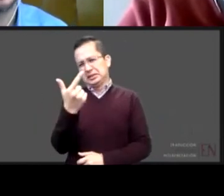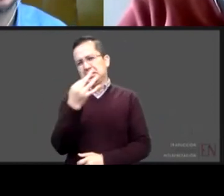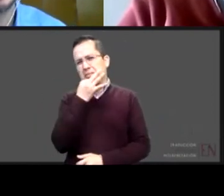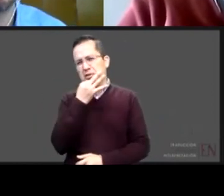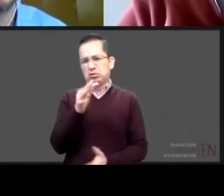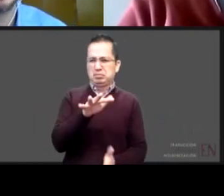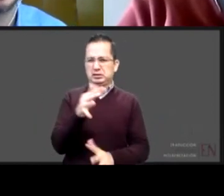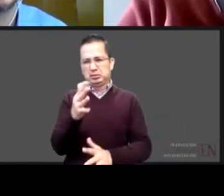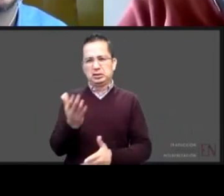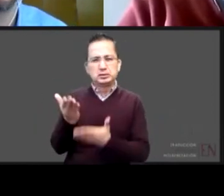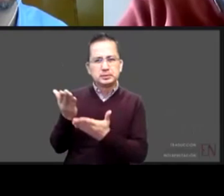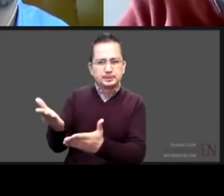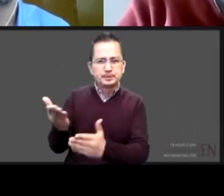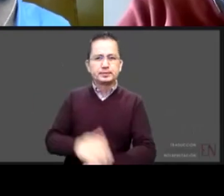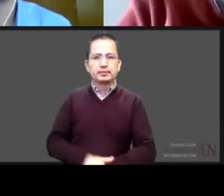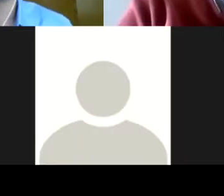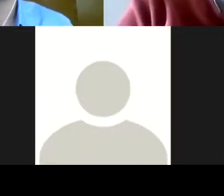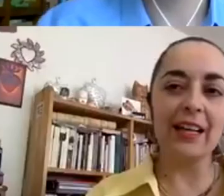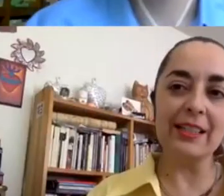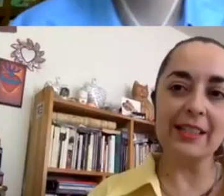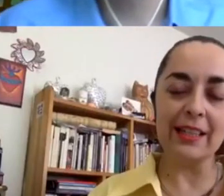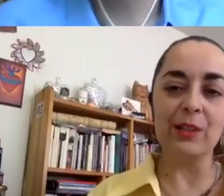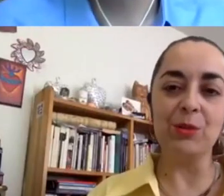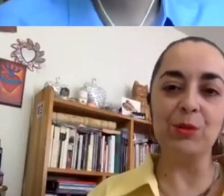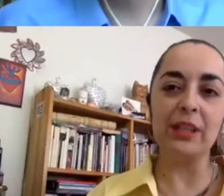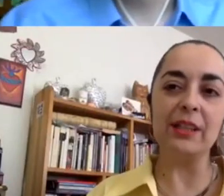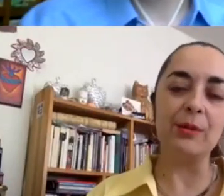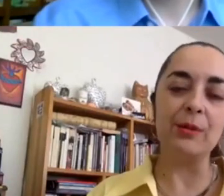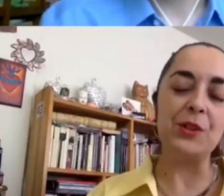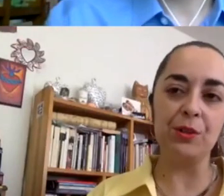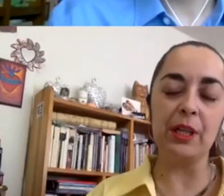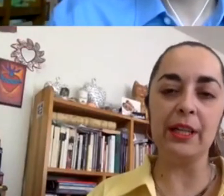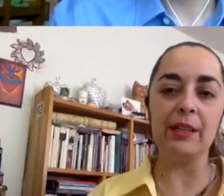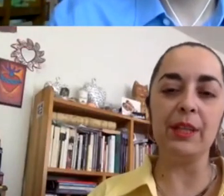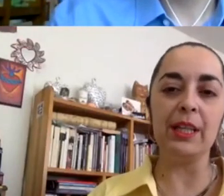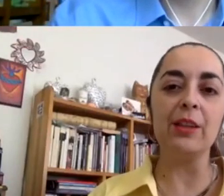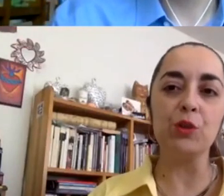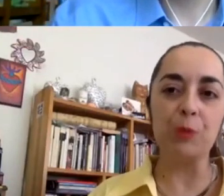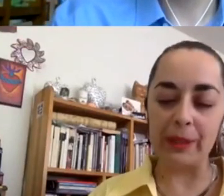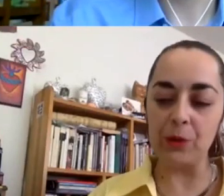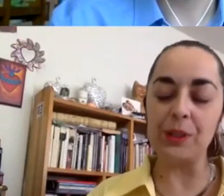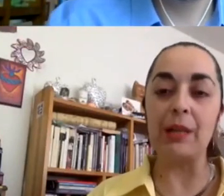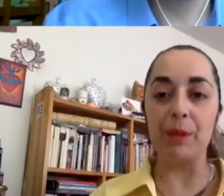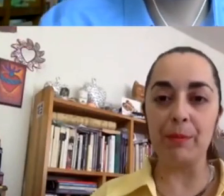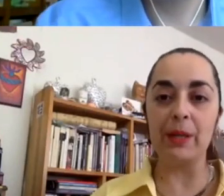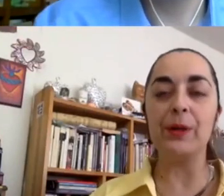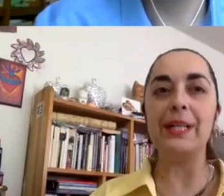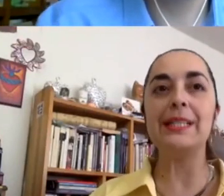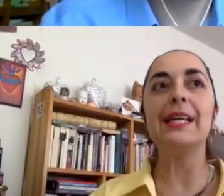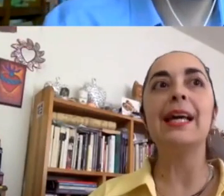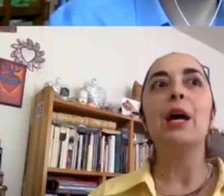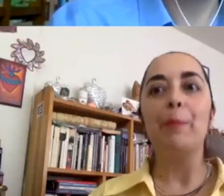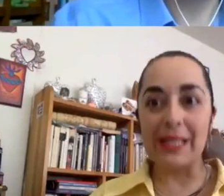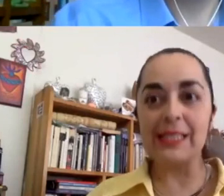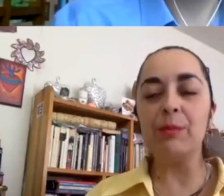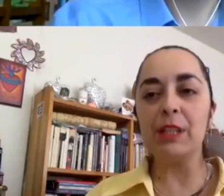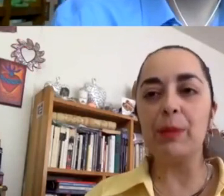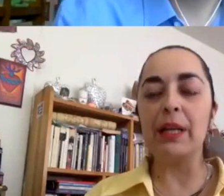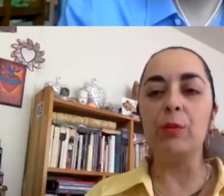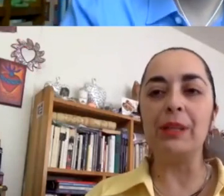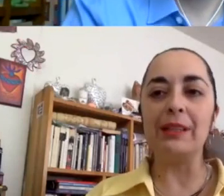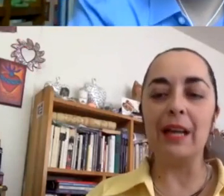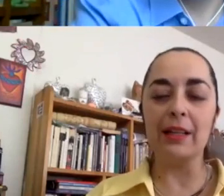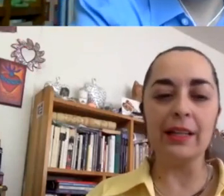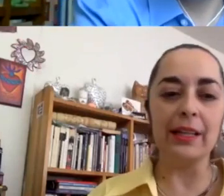venga, adelante. Muchas gracias. Muchas gracias. Quisiera esta segunda intervención dividirla en dos momentos. El primero es precisamente